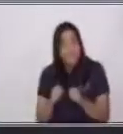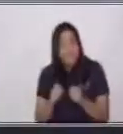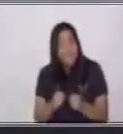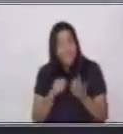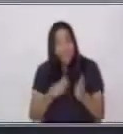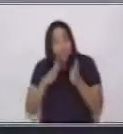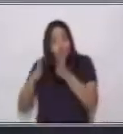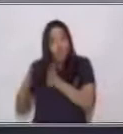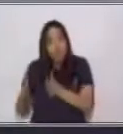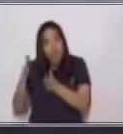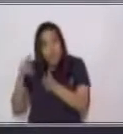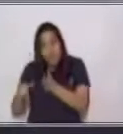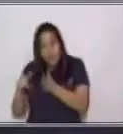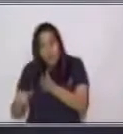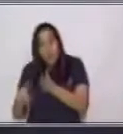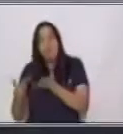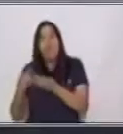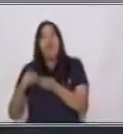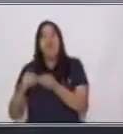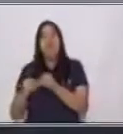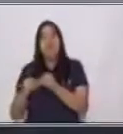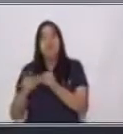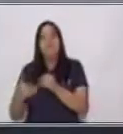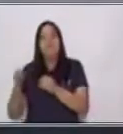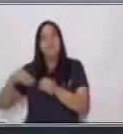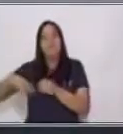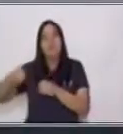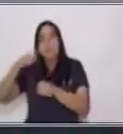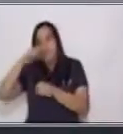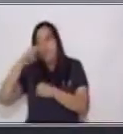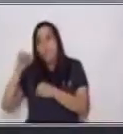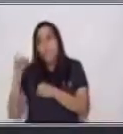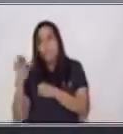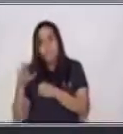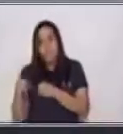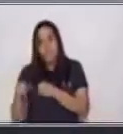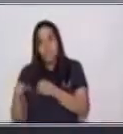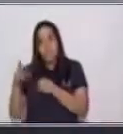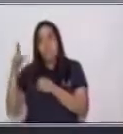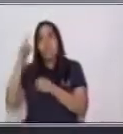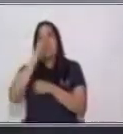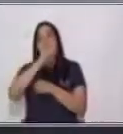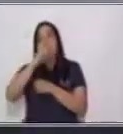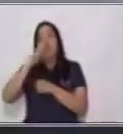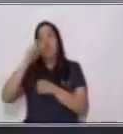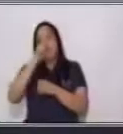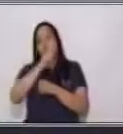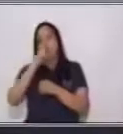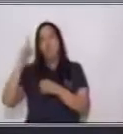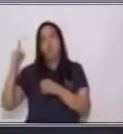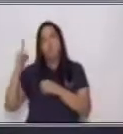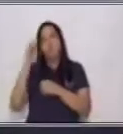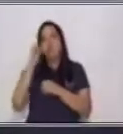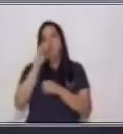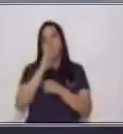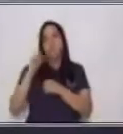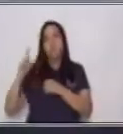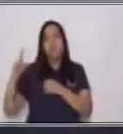más 16, 16. Menos 16 más 16, como son mismo